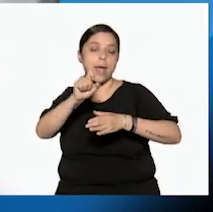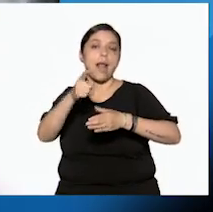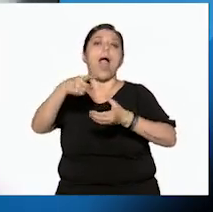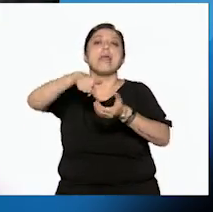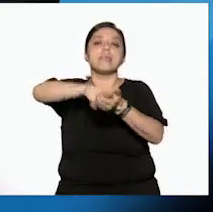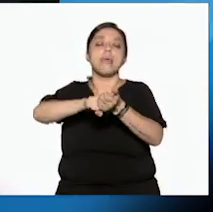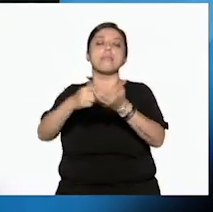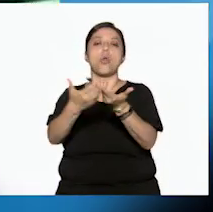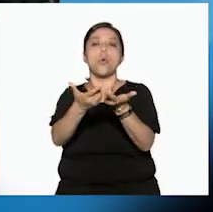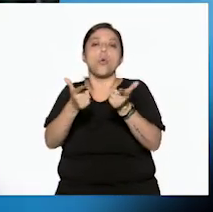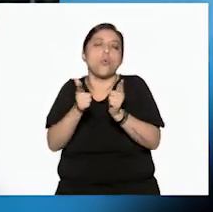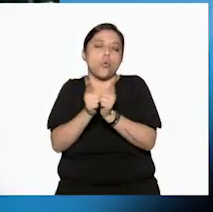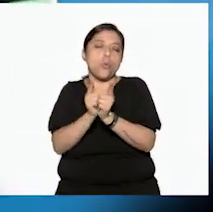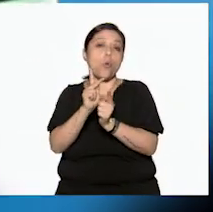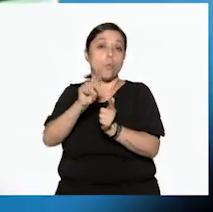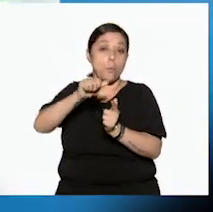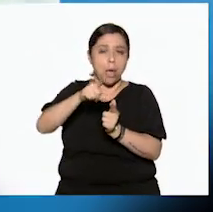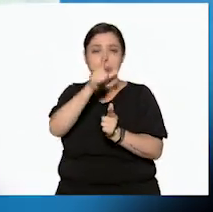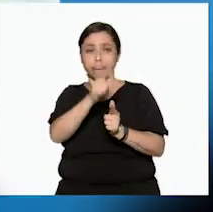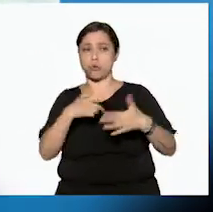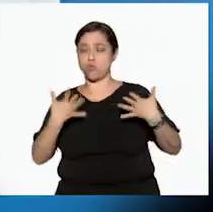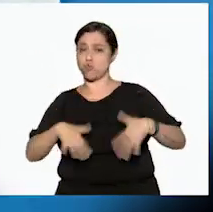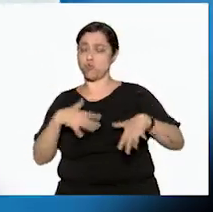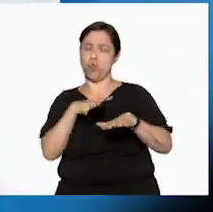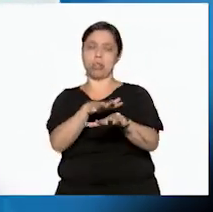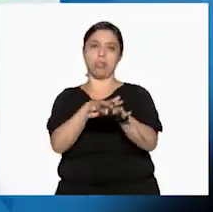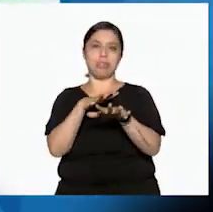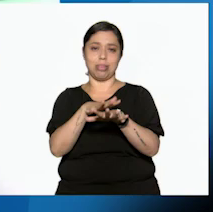Nacional, con un gran carisma y arrastre popular;